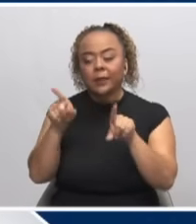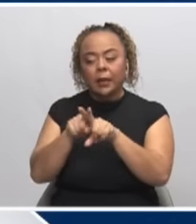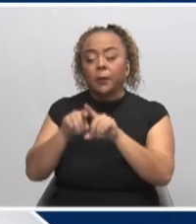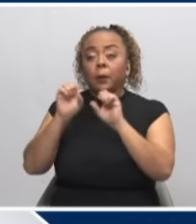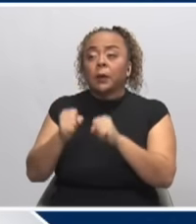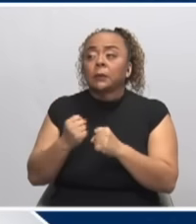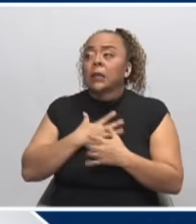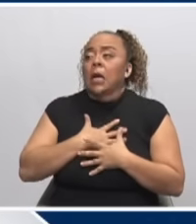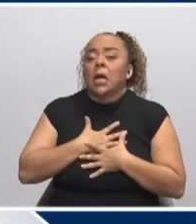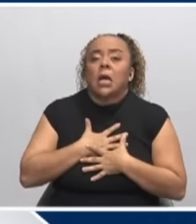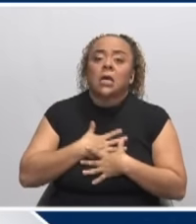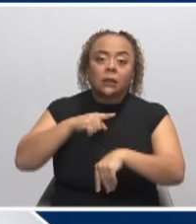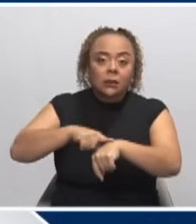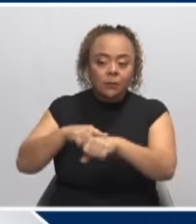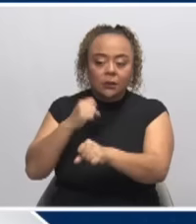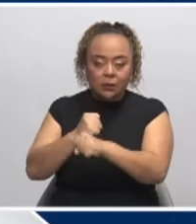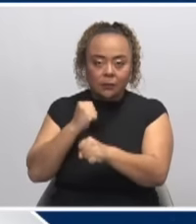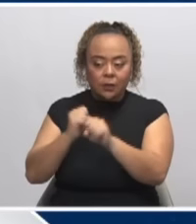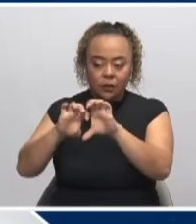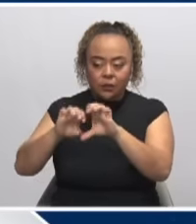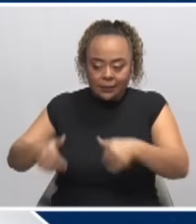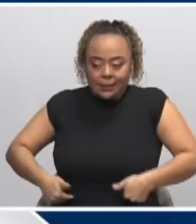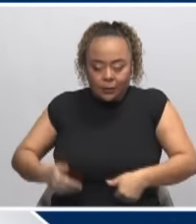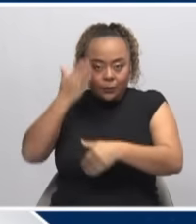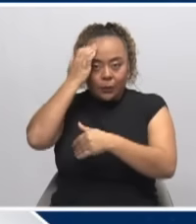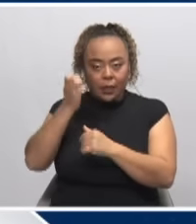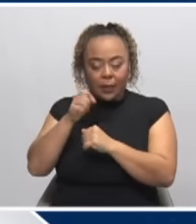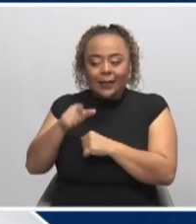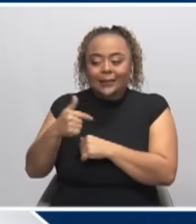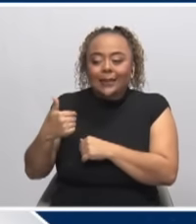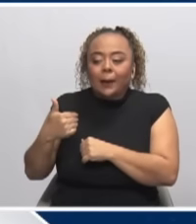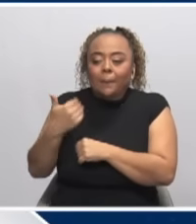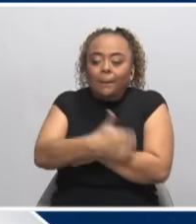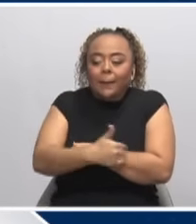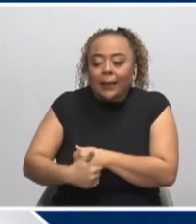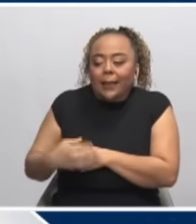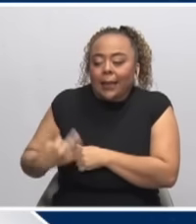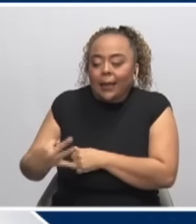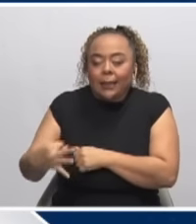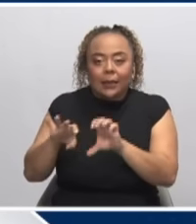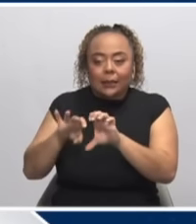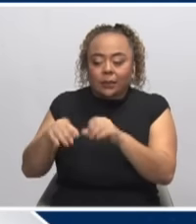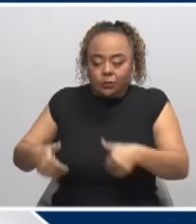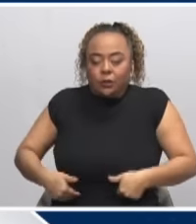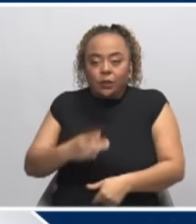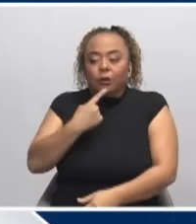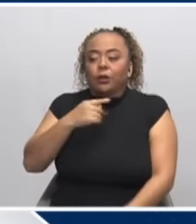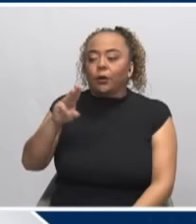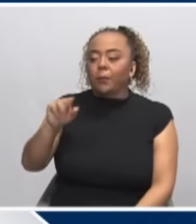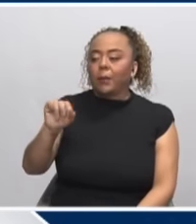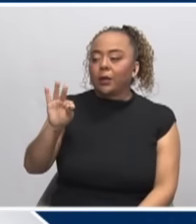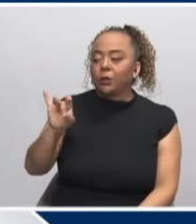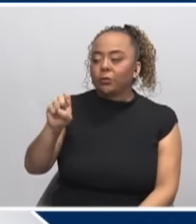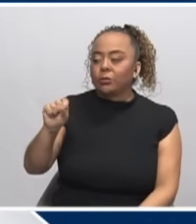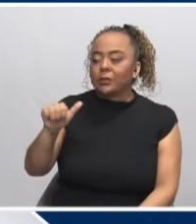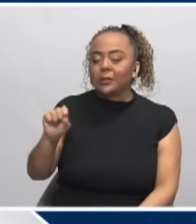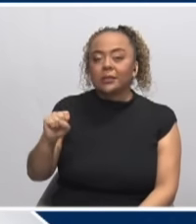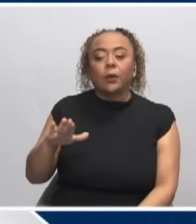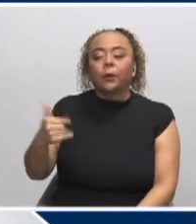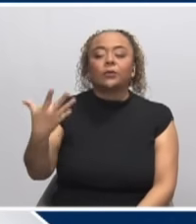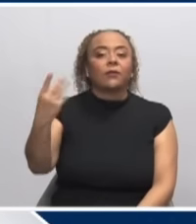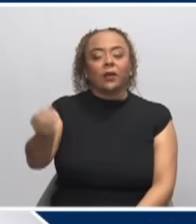dramatizar el tiempo de trabajo de los seleccionadores porque es el pan de cada día de los seleccionadores y lo dijo matosas cuando se fue